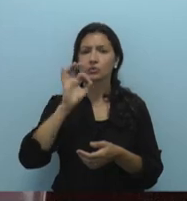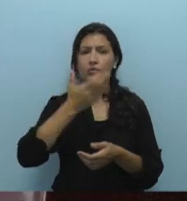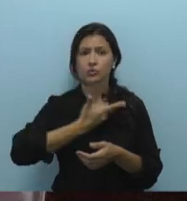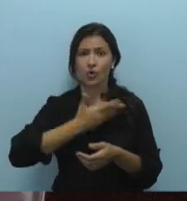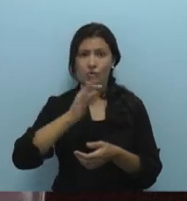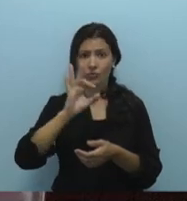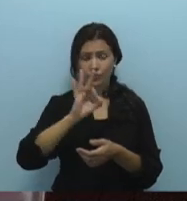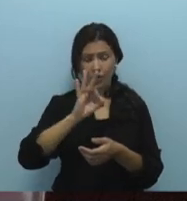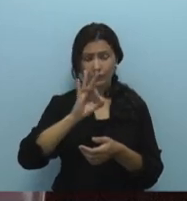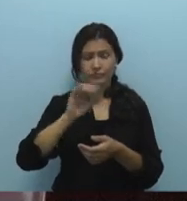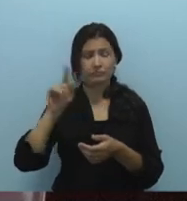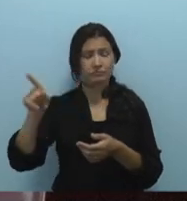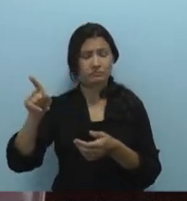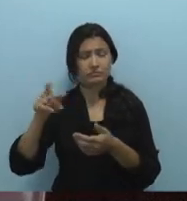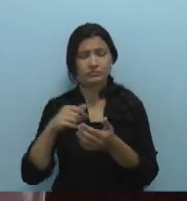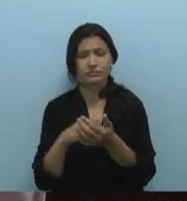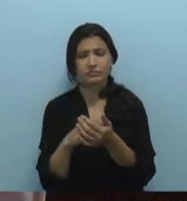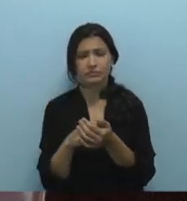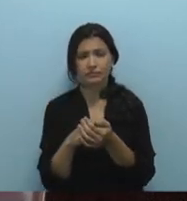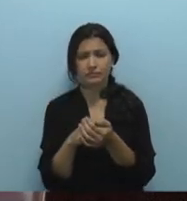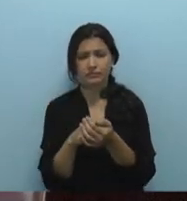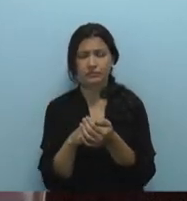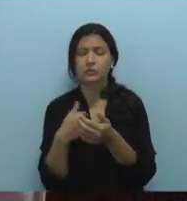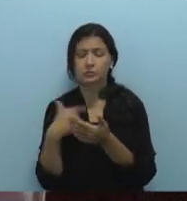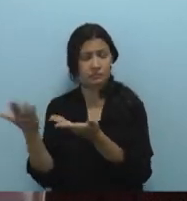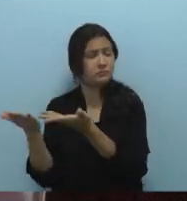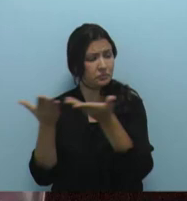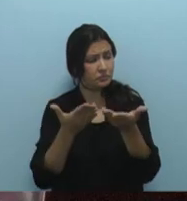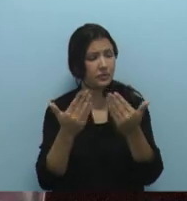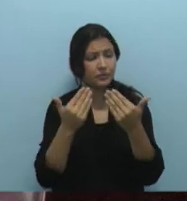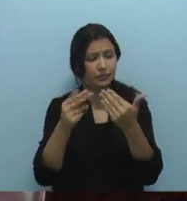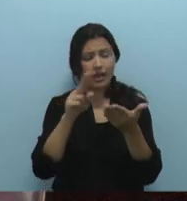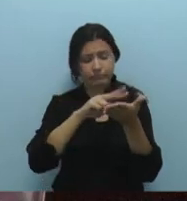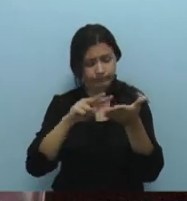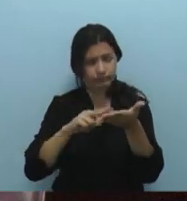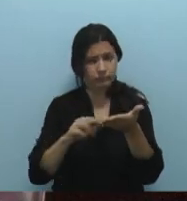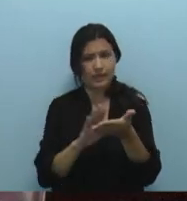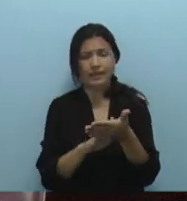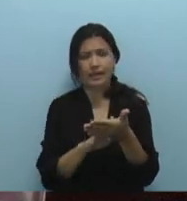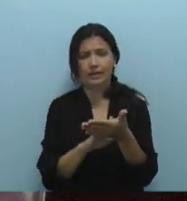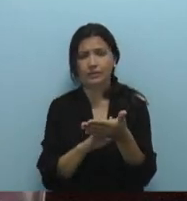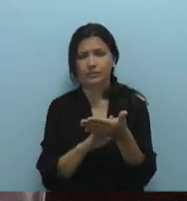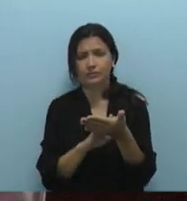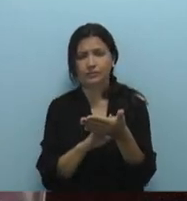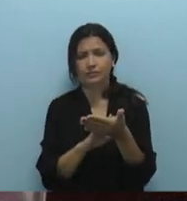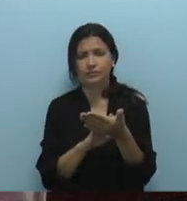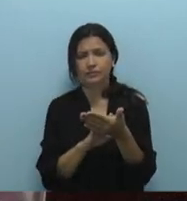a leerlo, independientemente de cómo se piense o en qué situación político-partidaria